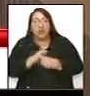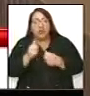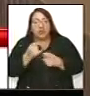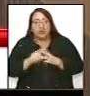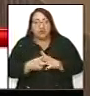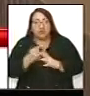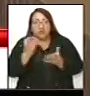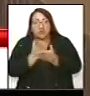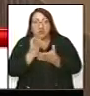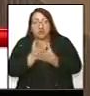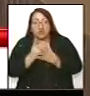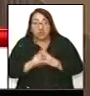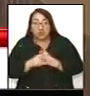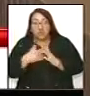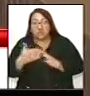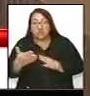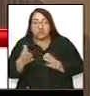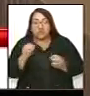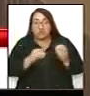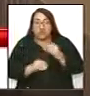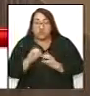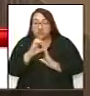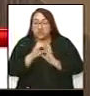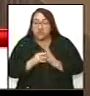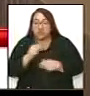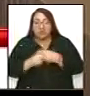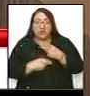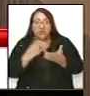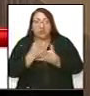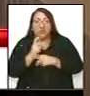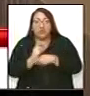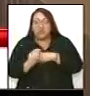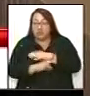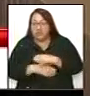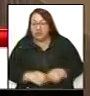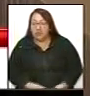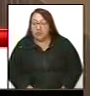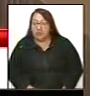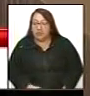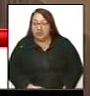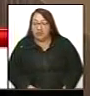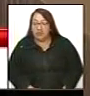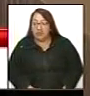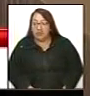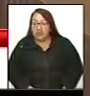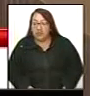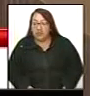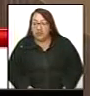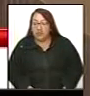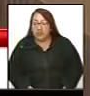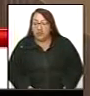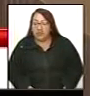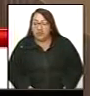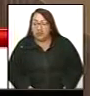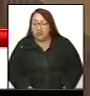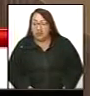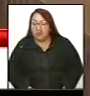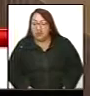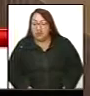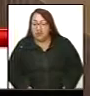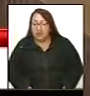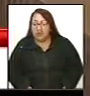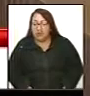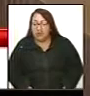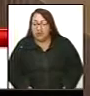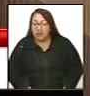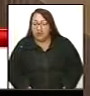inicio del año escolar, implementación del Currículo Nacional de Educación Básica que se impulsará durante su gestión, resultados de